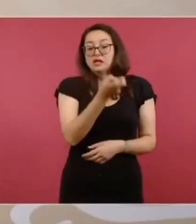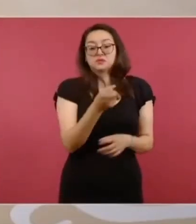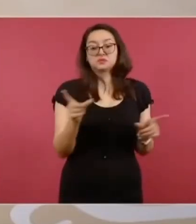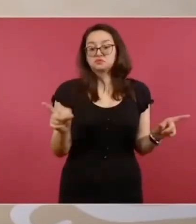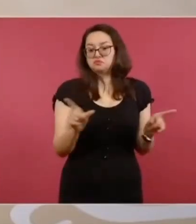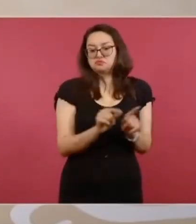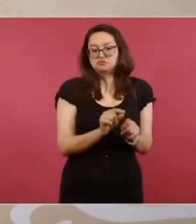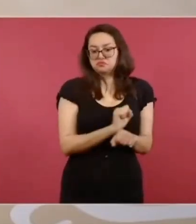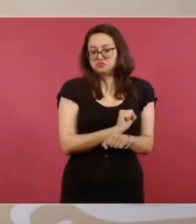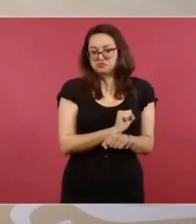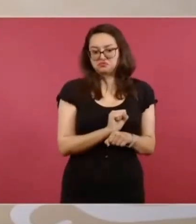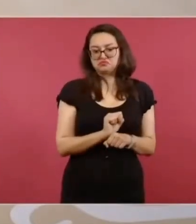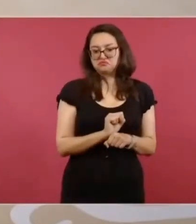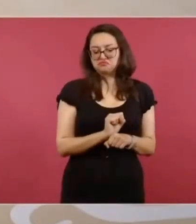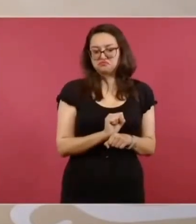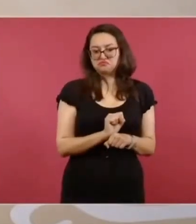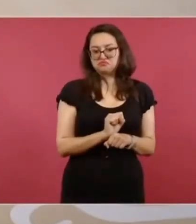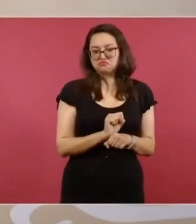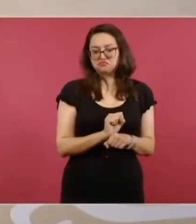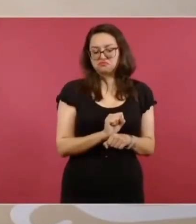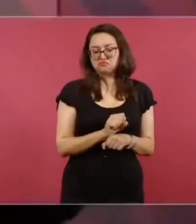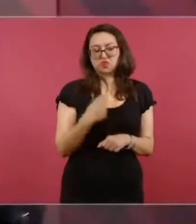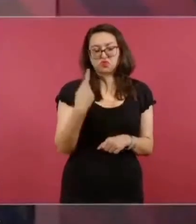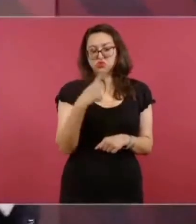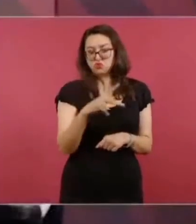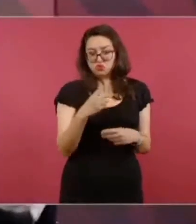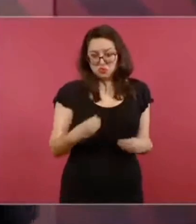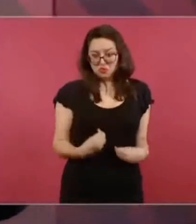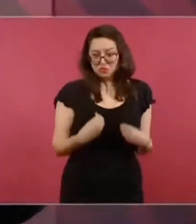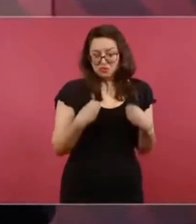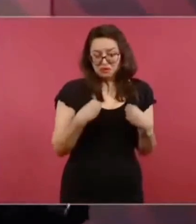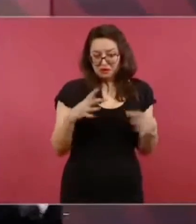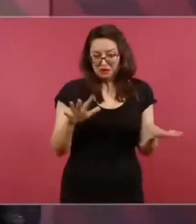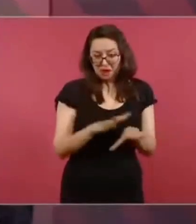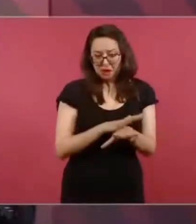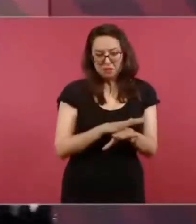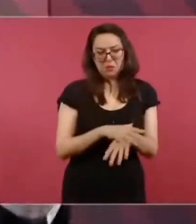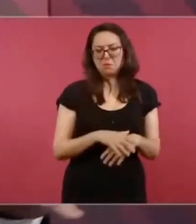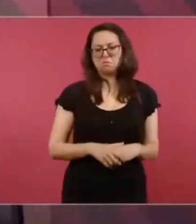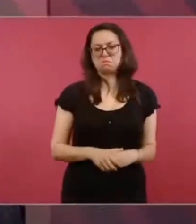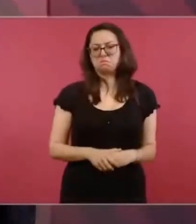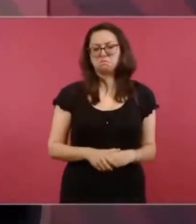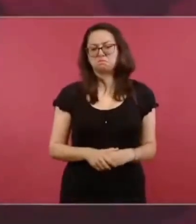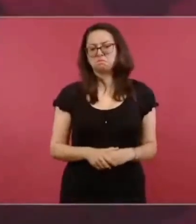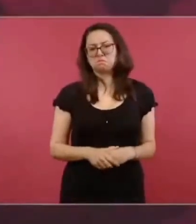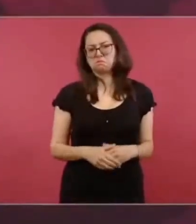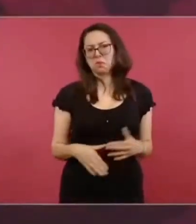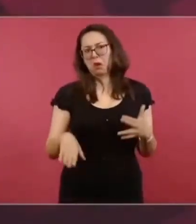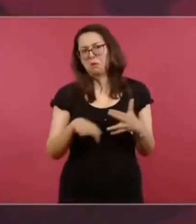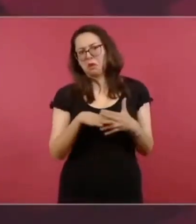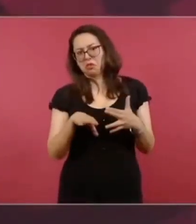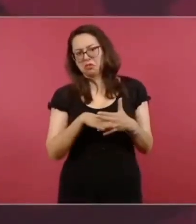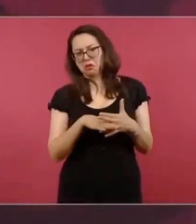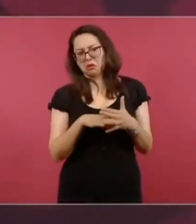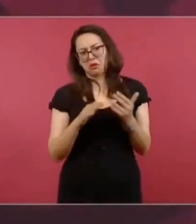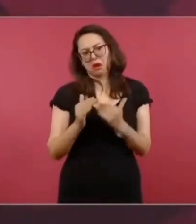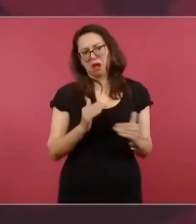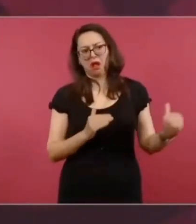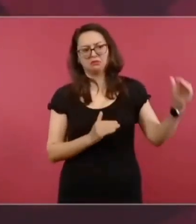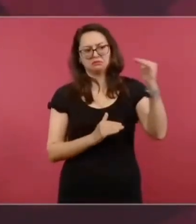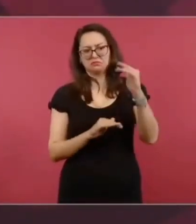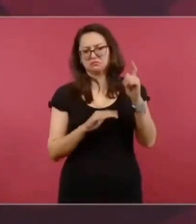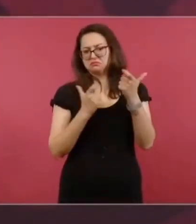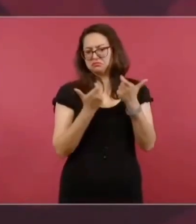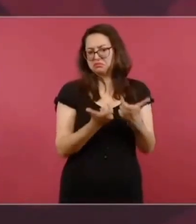pero no altera mucho su situación.